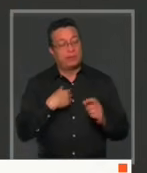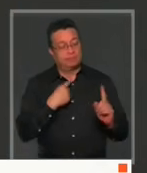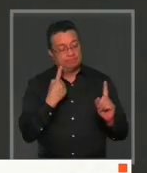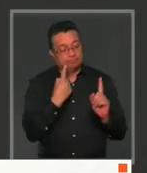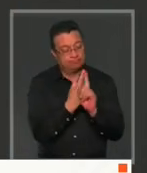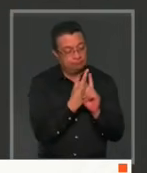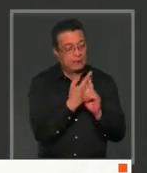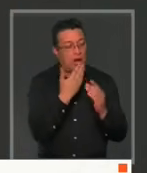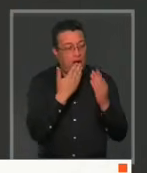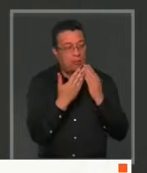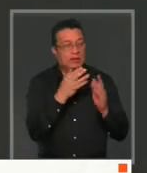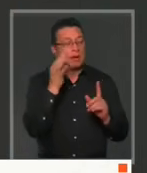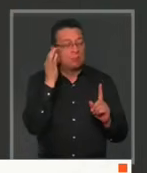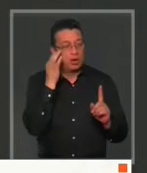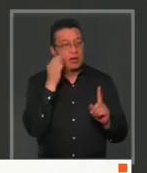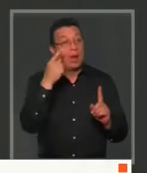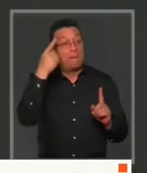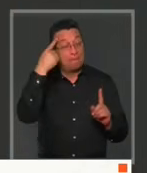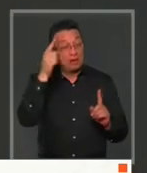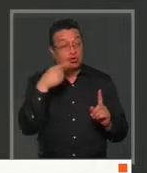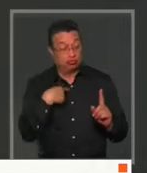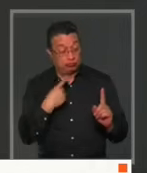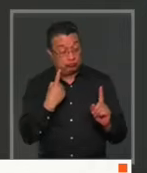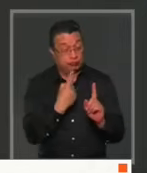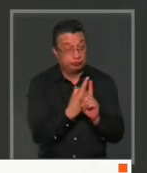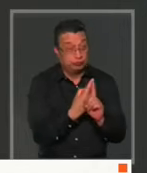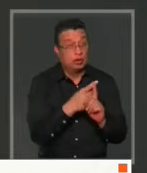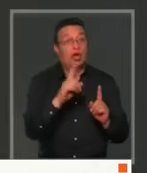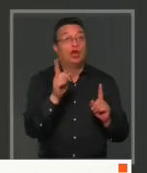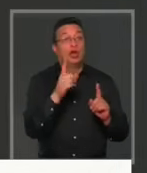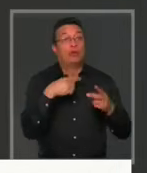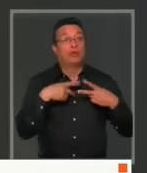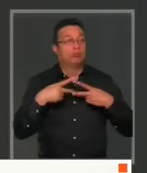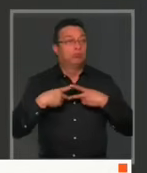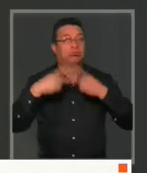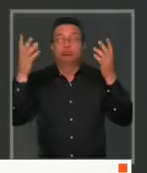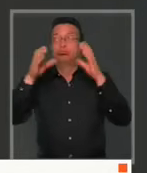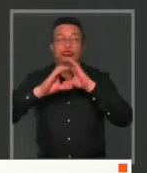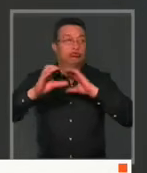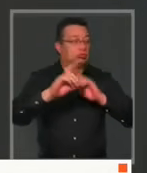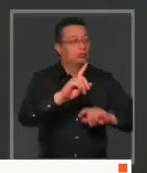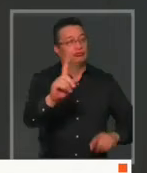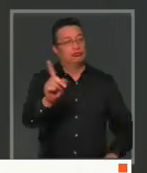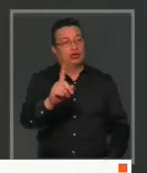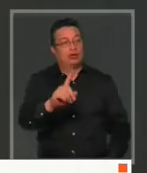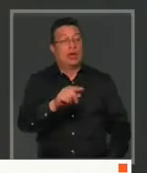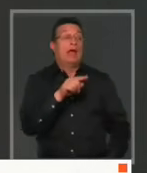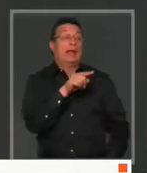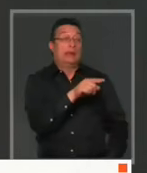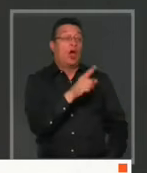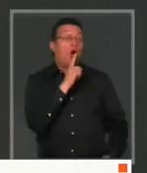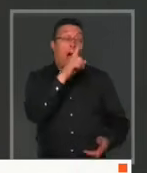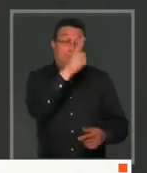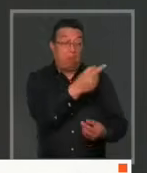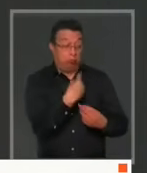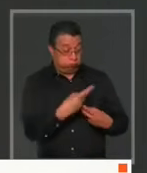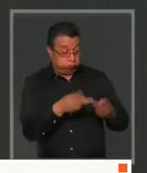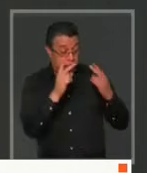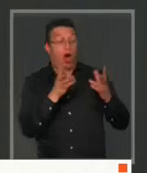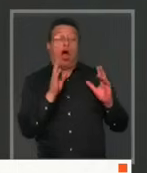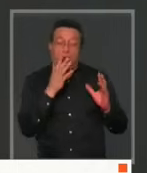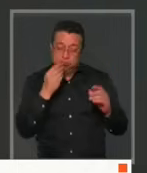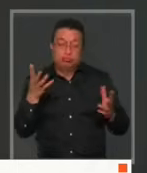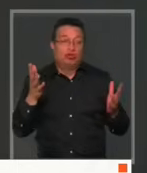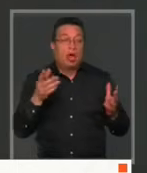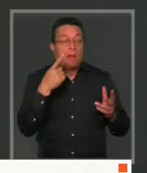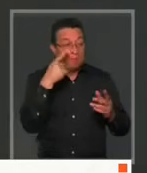ella, ¿no? Pero cuando lo haga, no voy a hacer de eso un tema comunicacional, salvo que ella lo desee. Creo que el trato con las